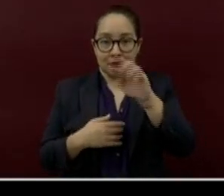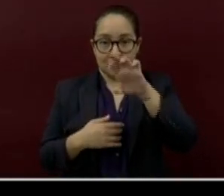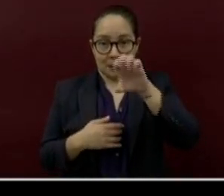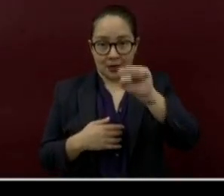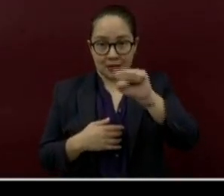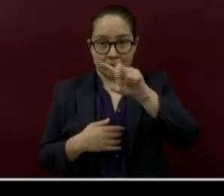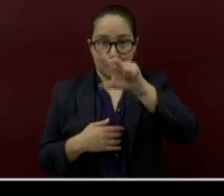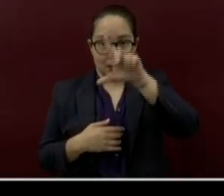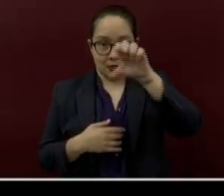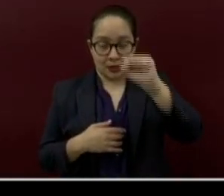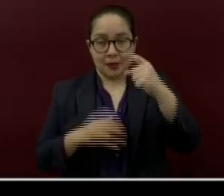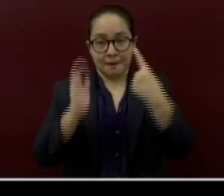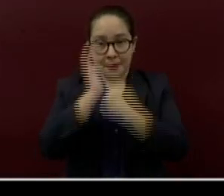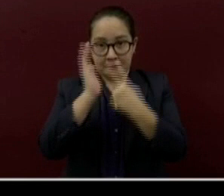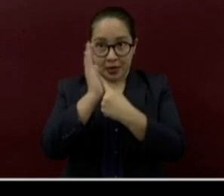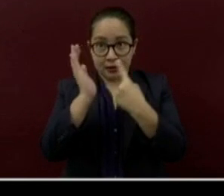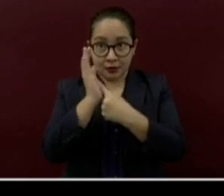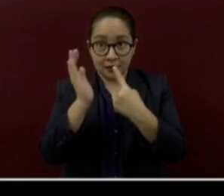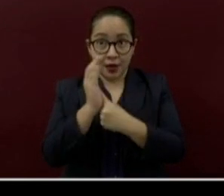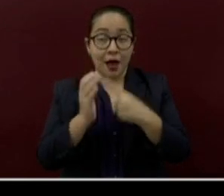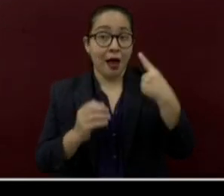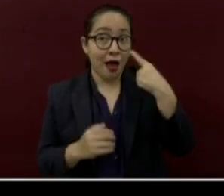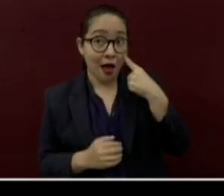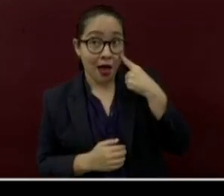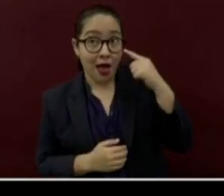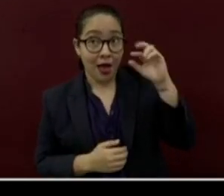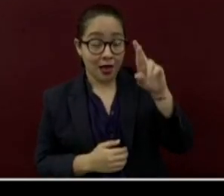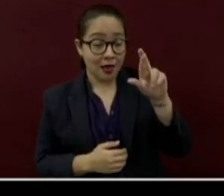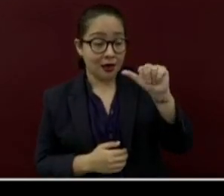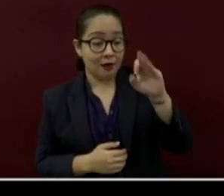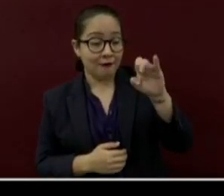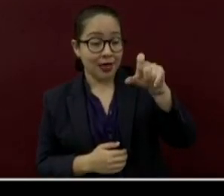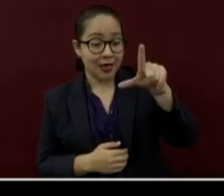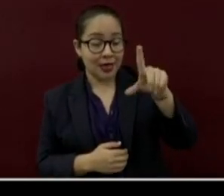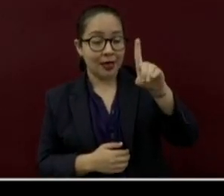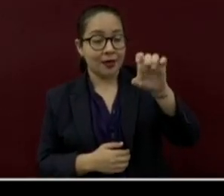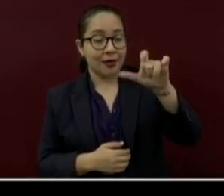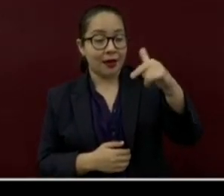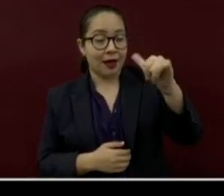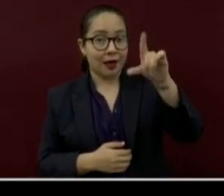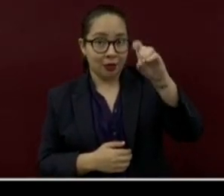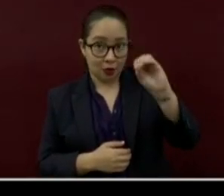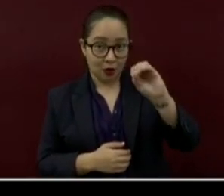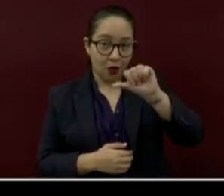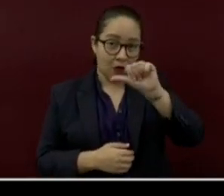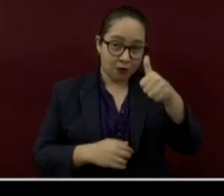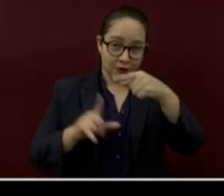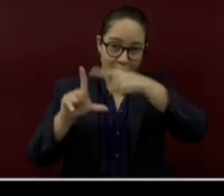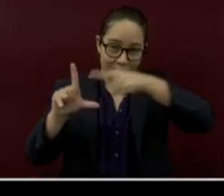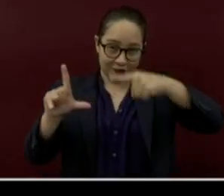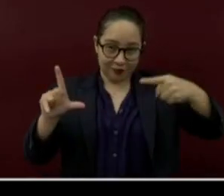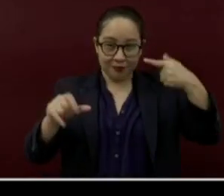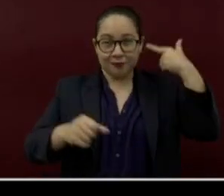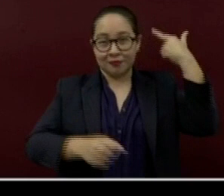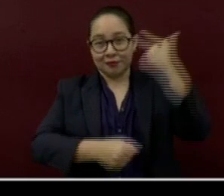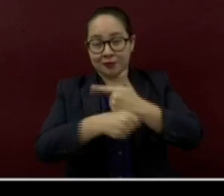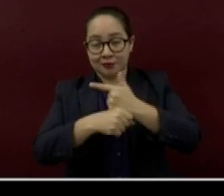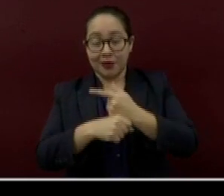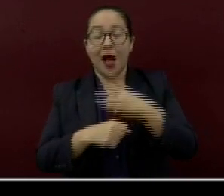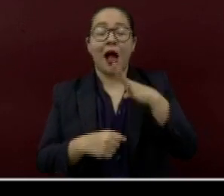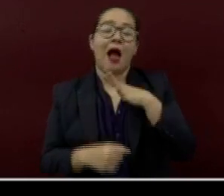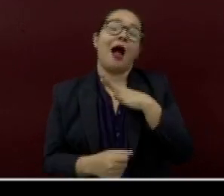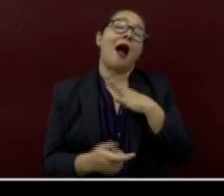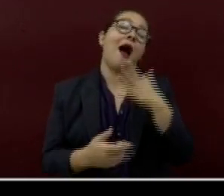papantla fíjense ahora rafael delgado y otros que se ven en el gráfico está en registro y registrando